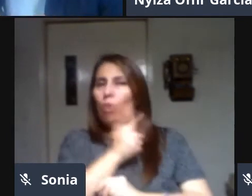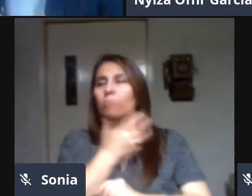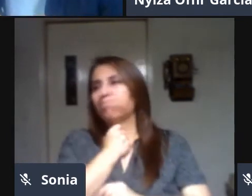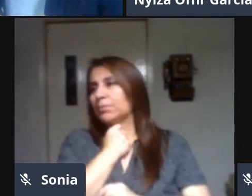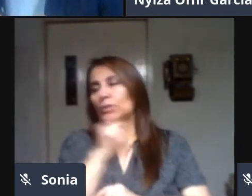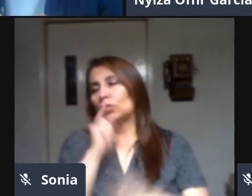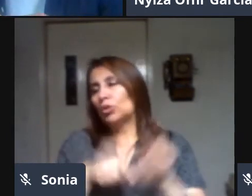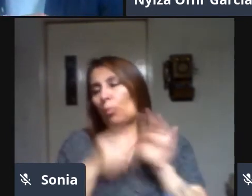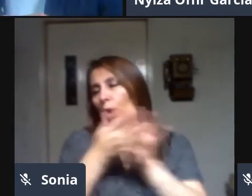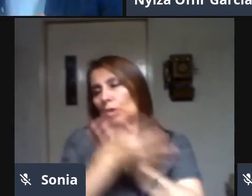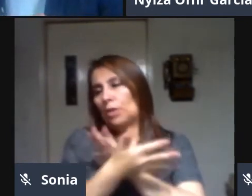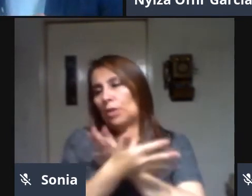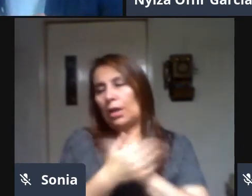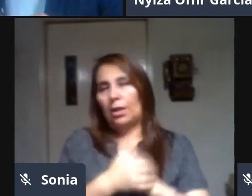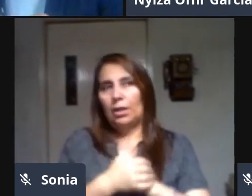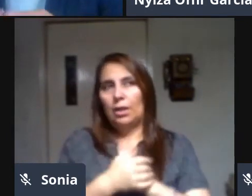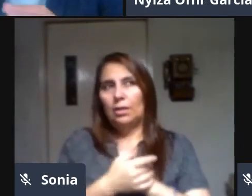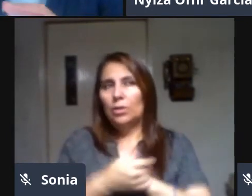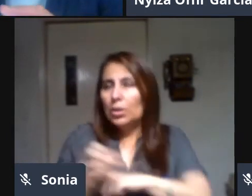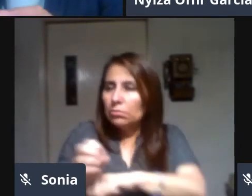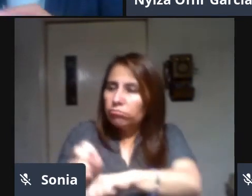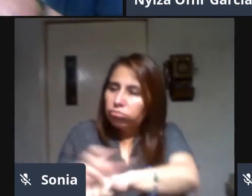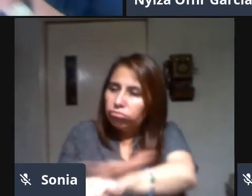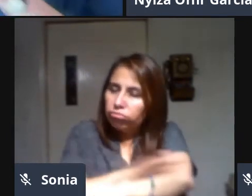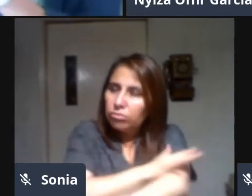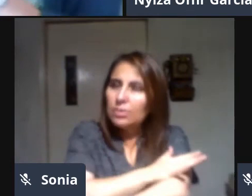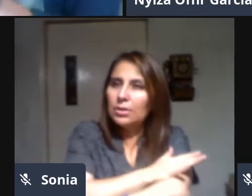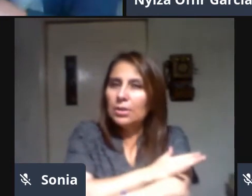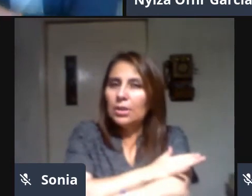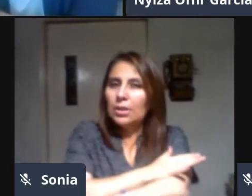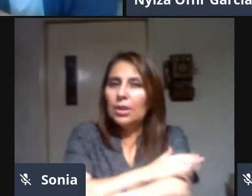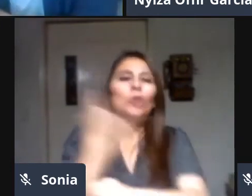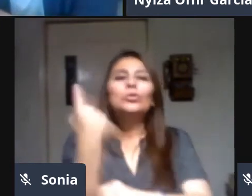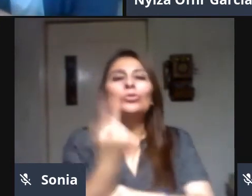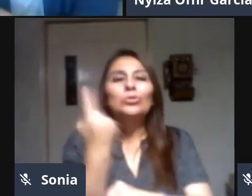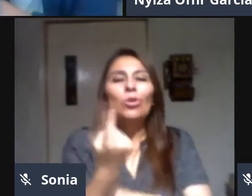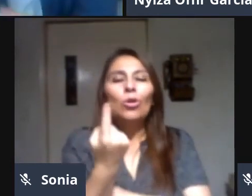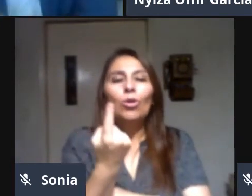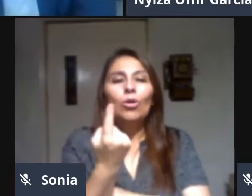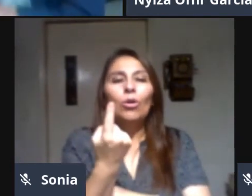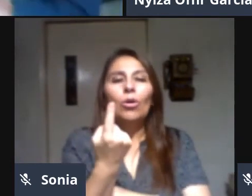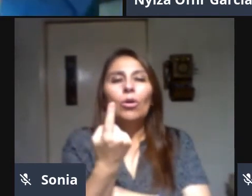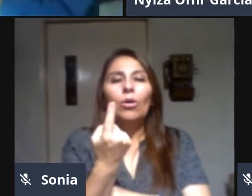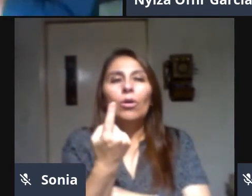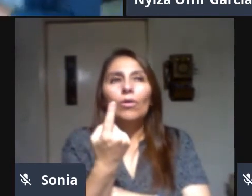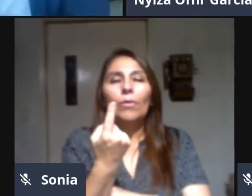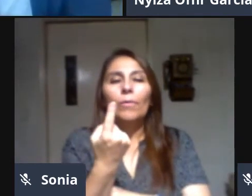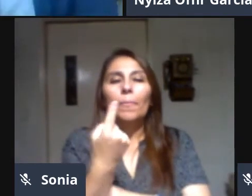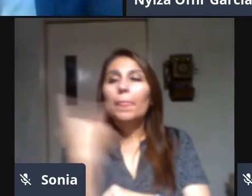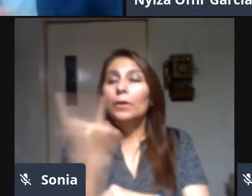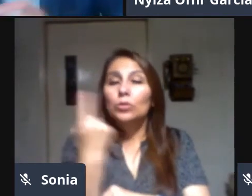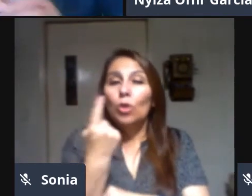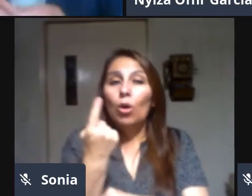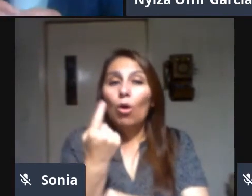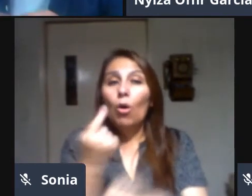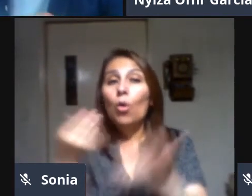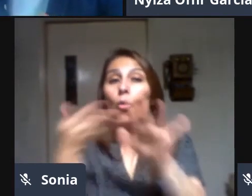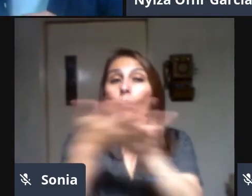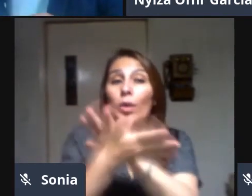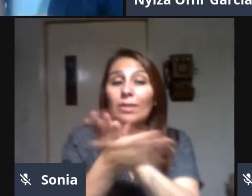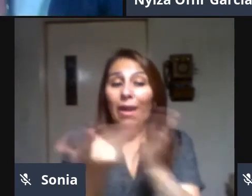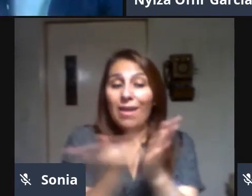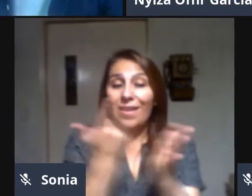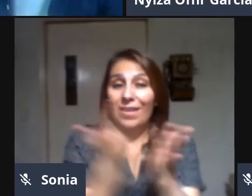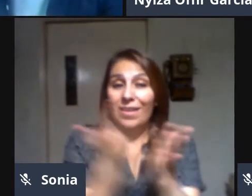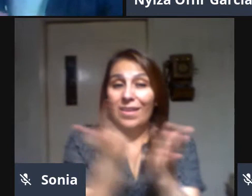no es simplemente despertar la sensibilidad sobre los que se cuentan en ese libro o zoom ese libro lo que